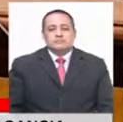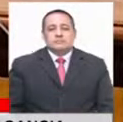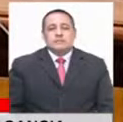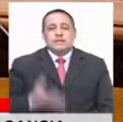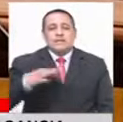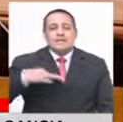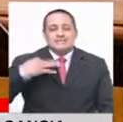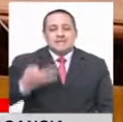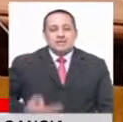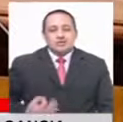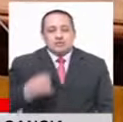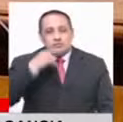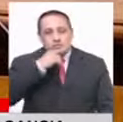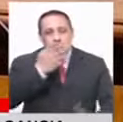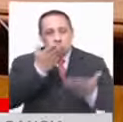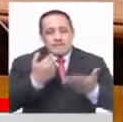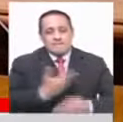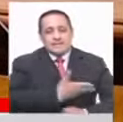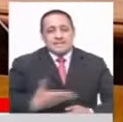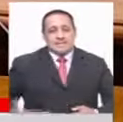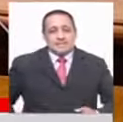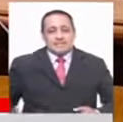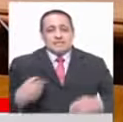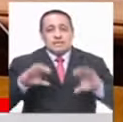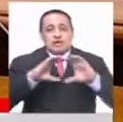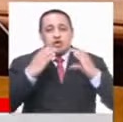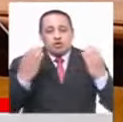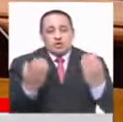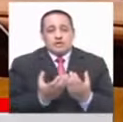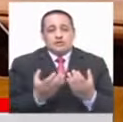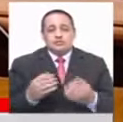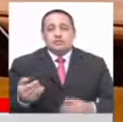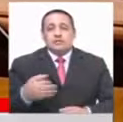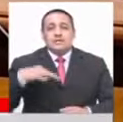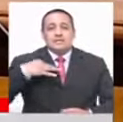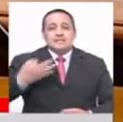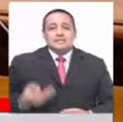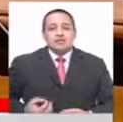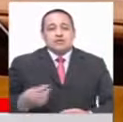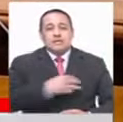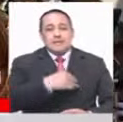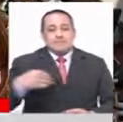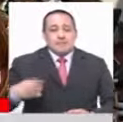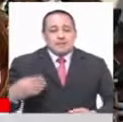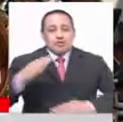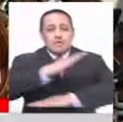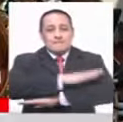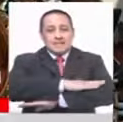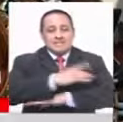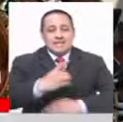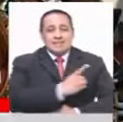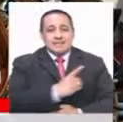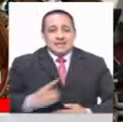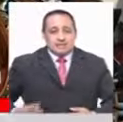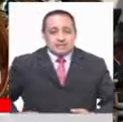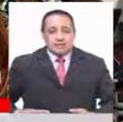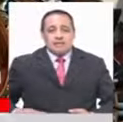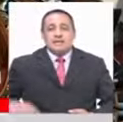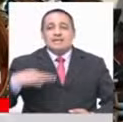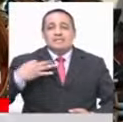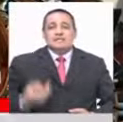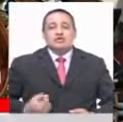Señora Presidenta del Congreso de la República, señores miembros de la Mesa Directiva,